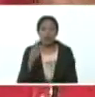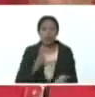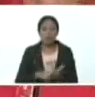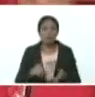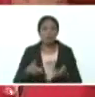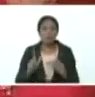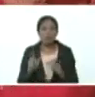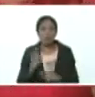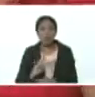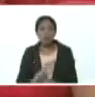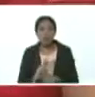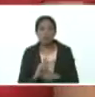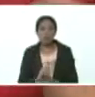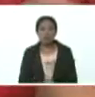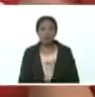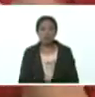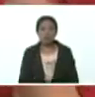recursos,